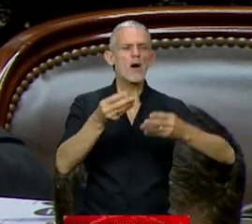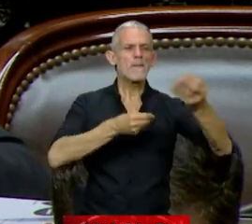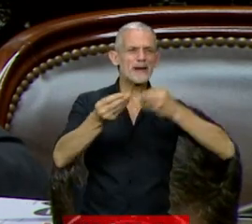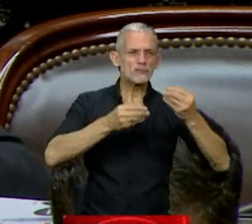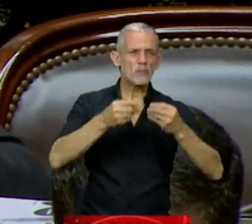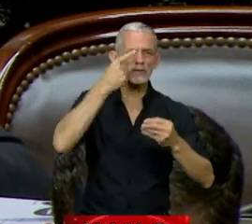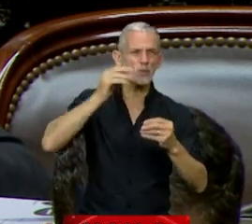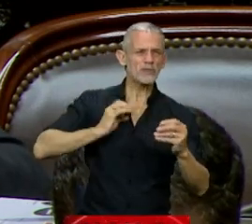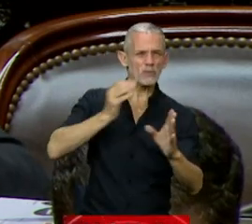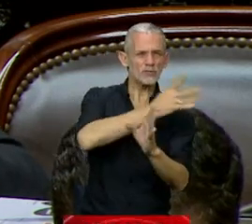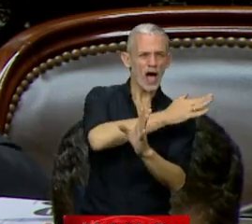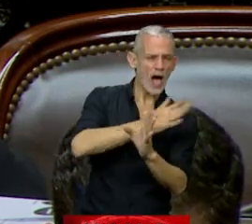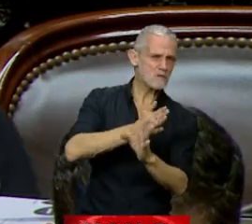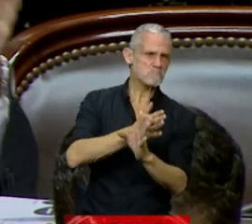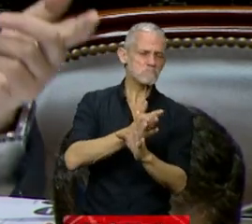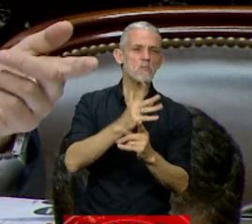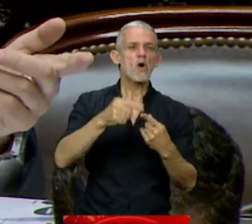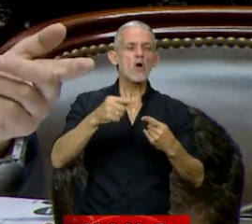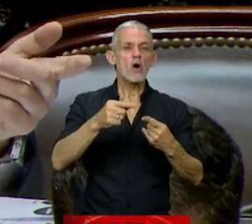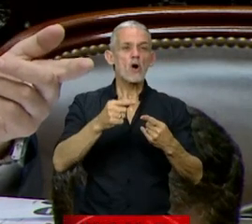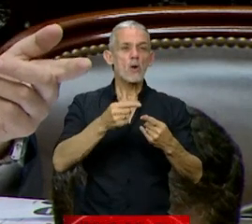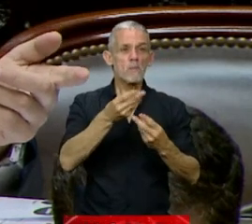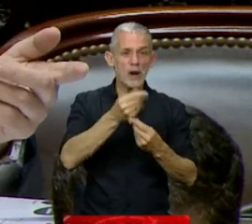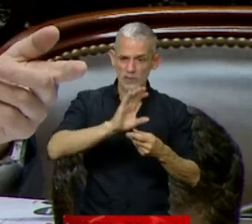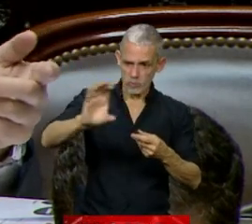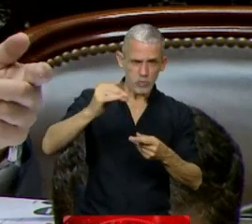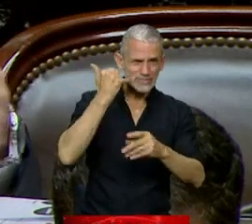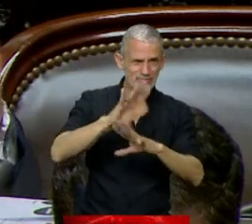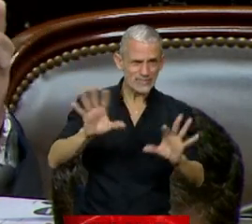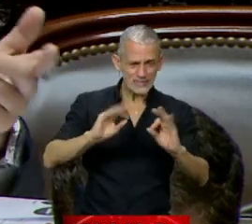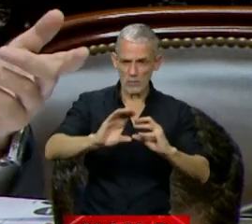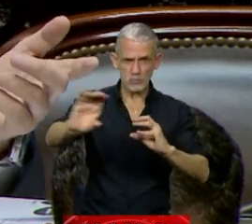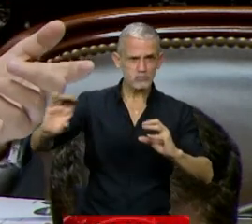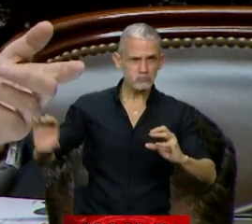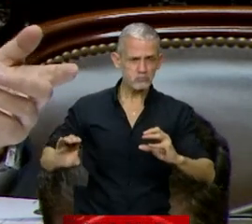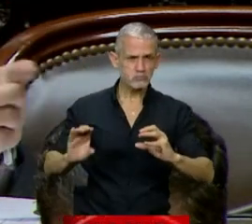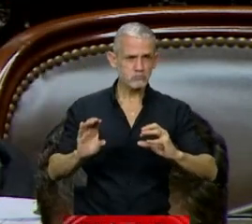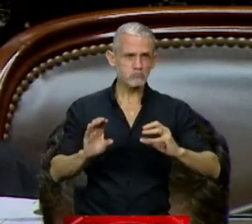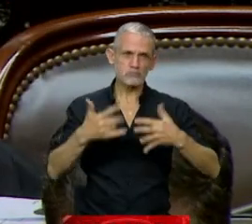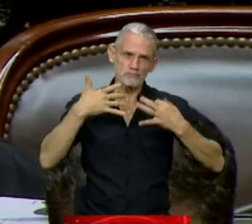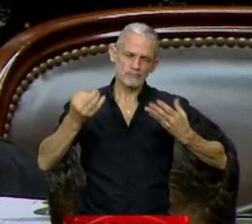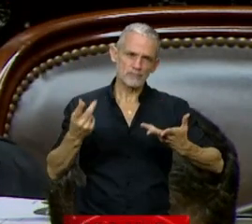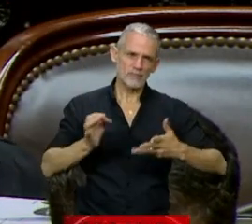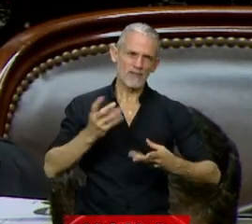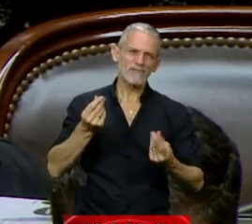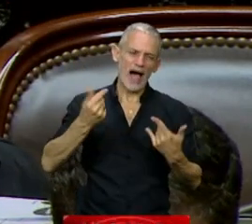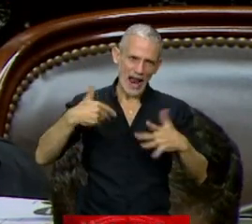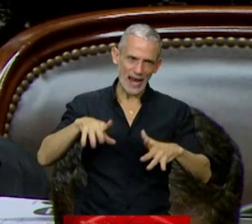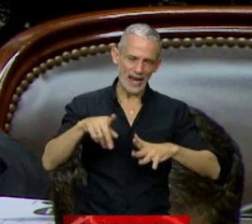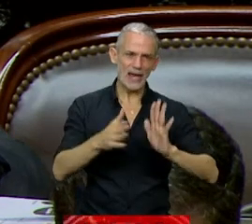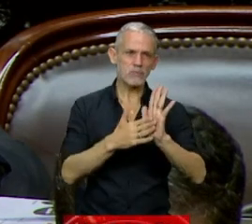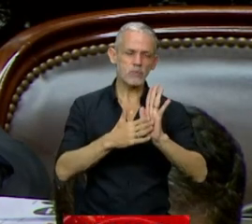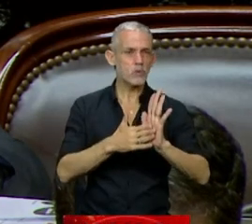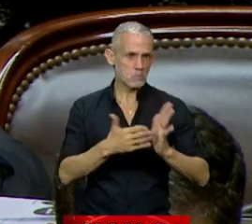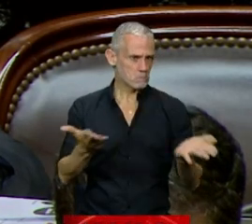de los últimos años, ni los ejecutados, como se dijo acá, que es la verdad de la milanesa de los últimos años,